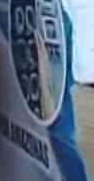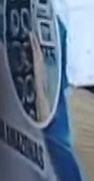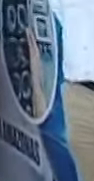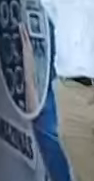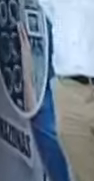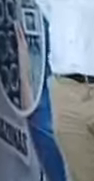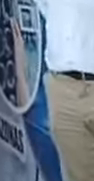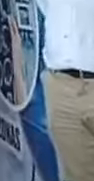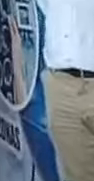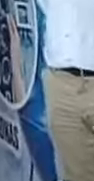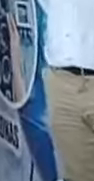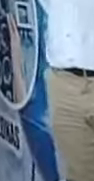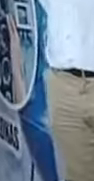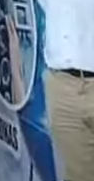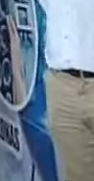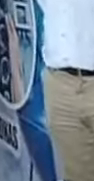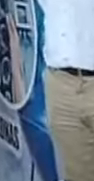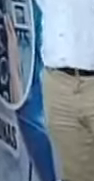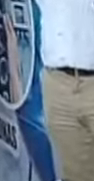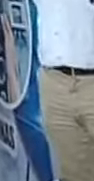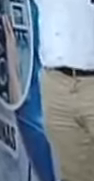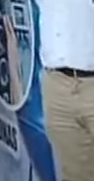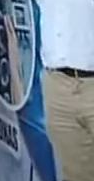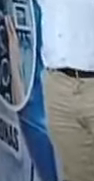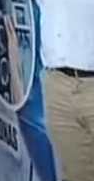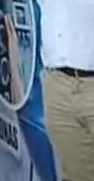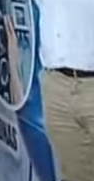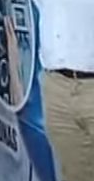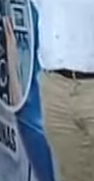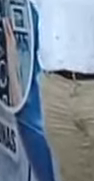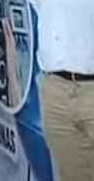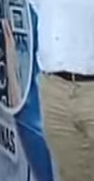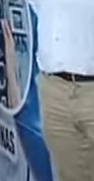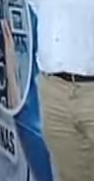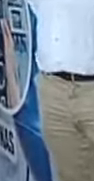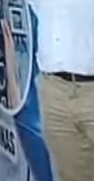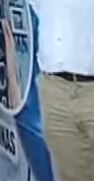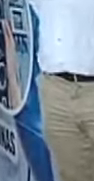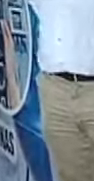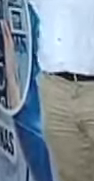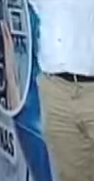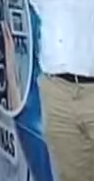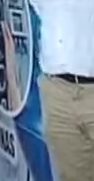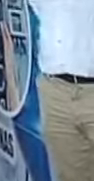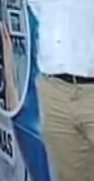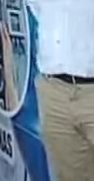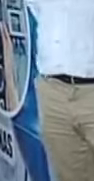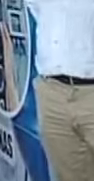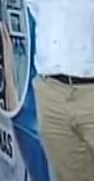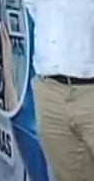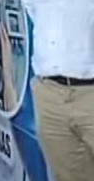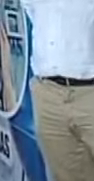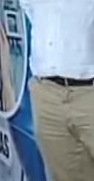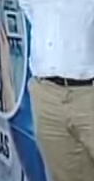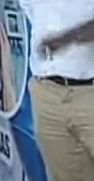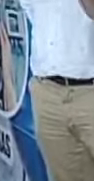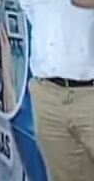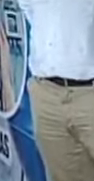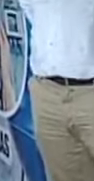de la soberanía, de bueno, la integridad. Amazonas, mi saludo a todo este